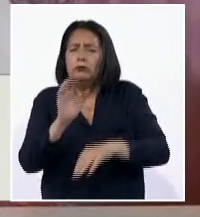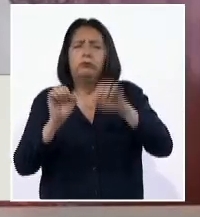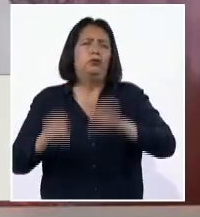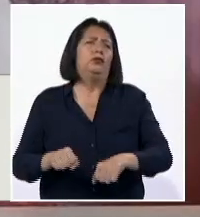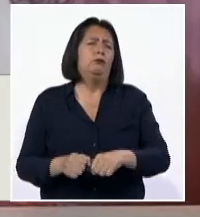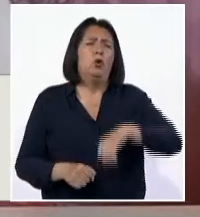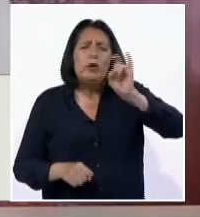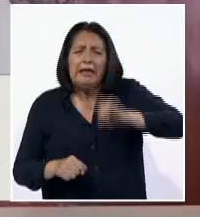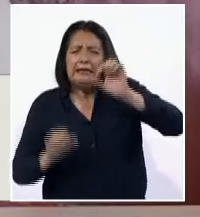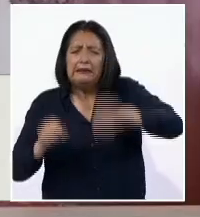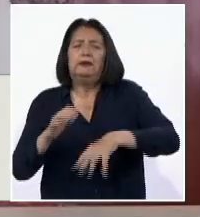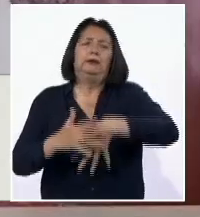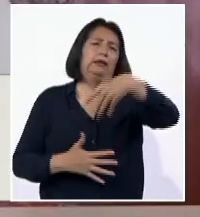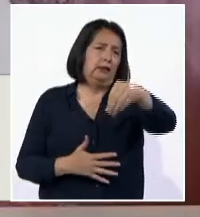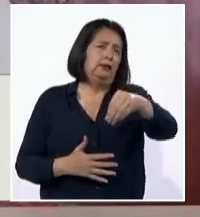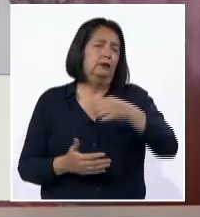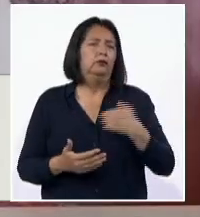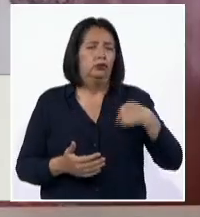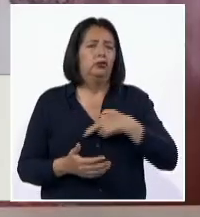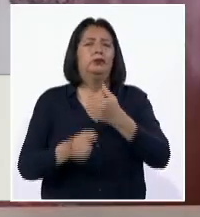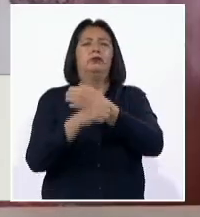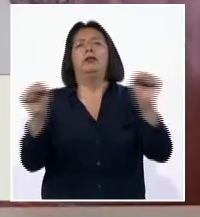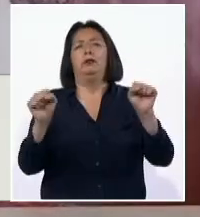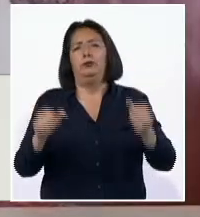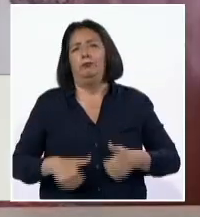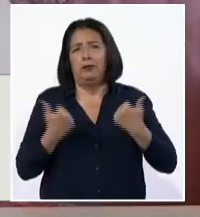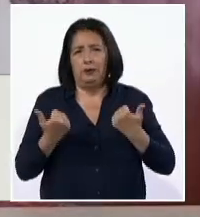o emergencia, estamos salvando vidas,